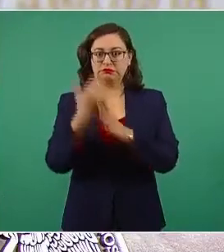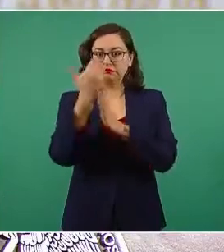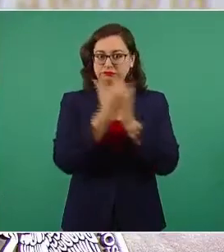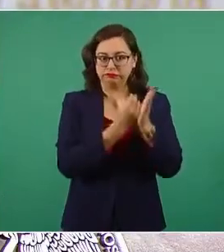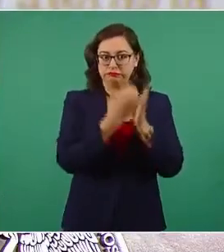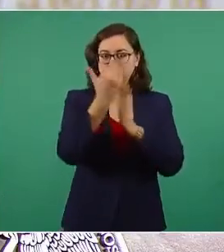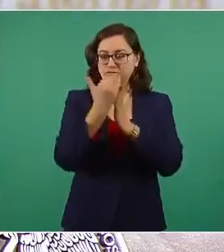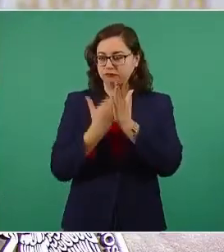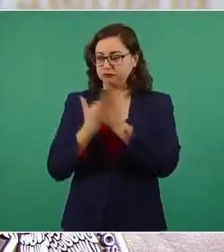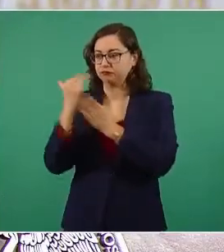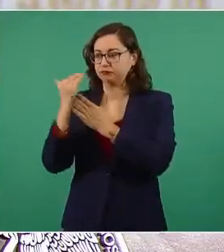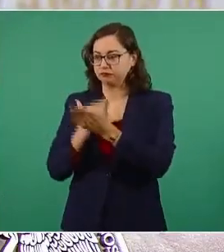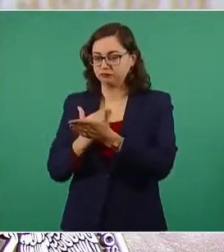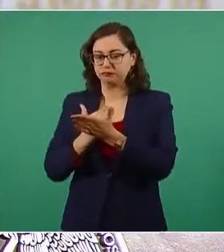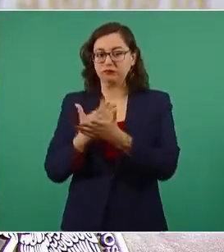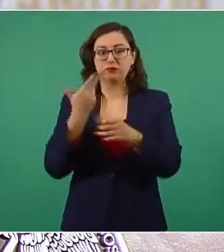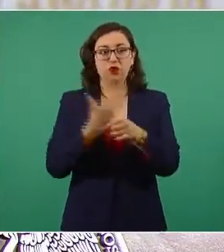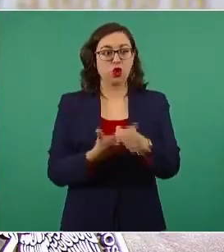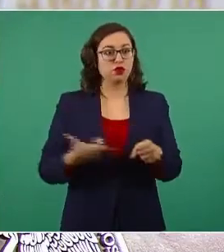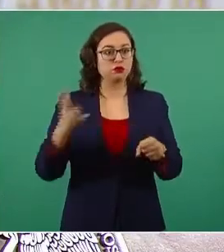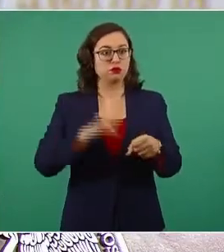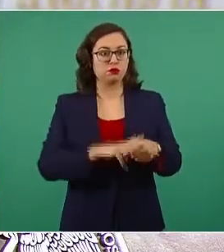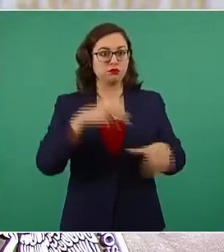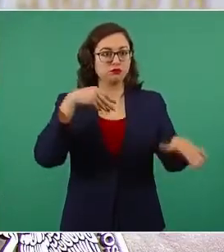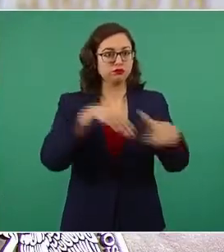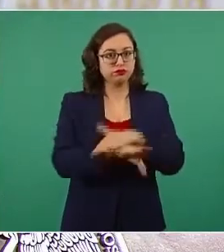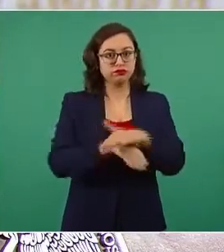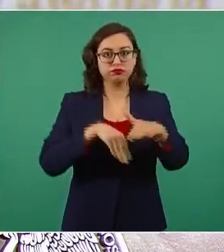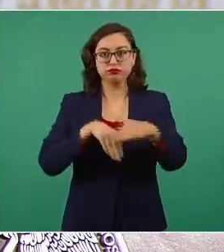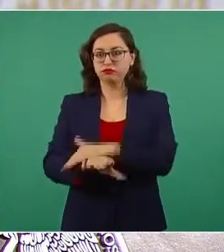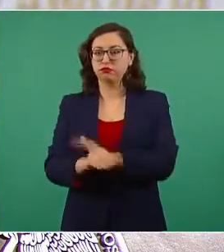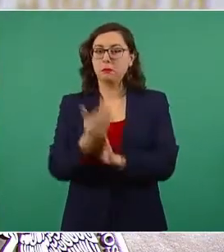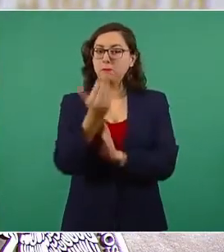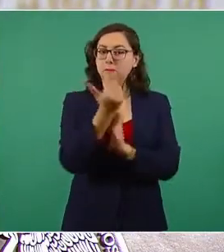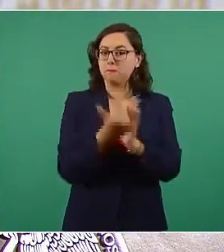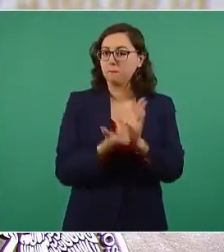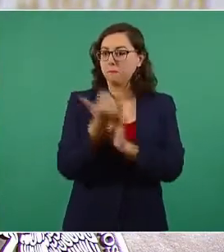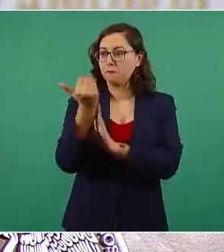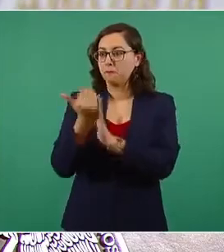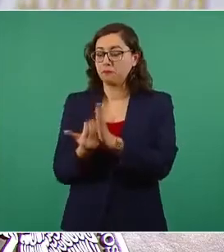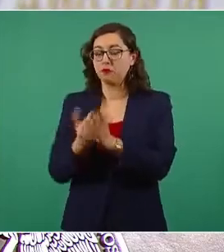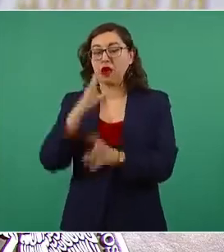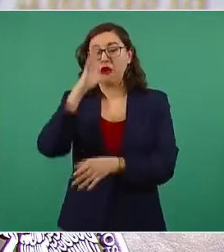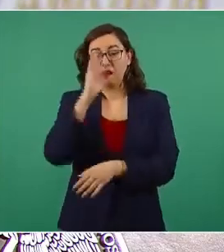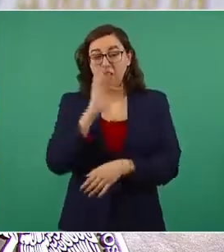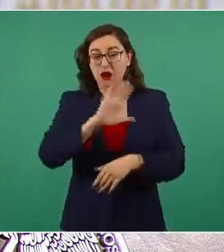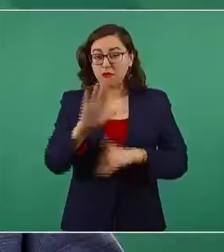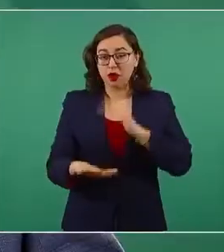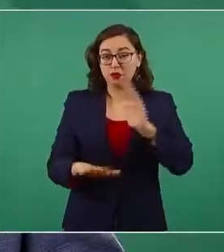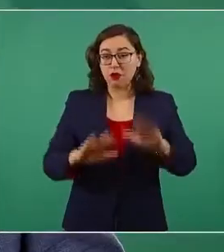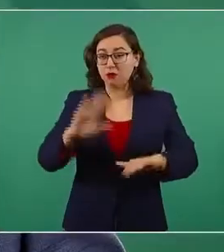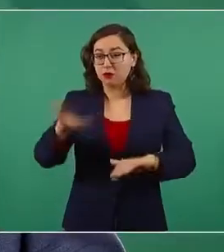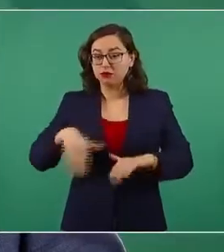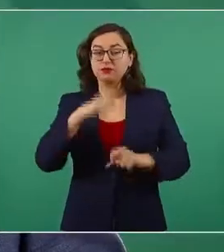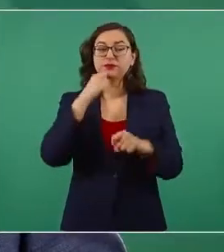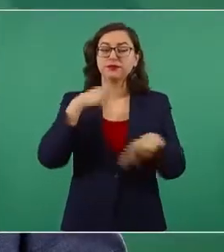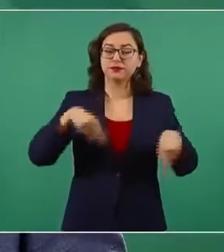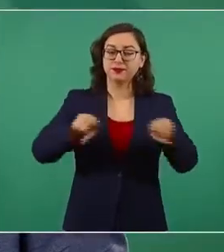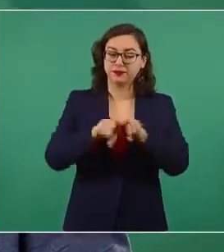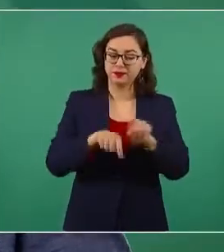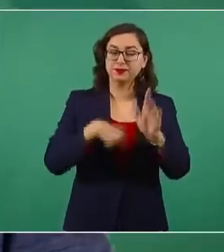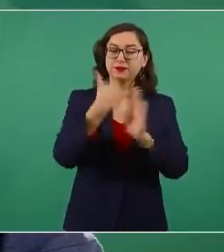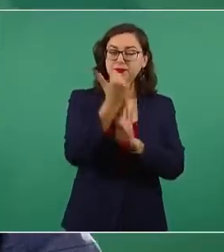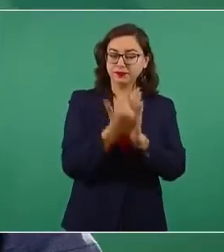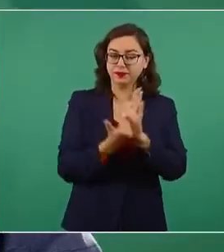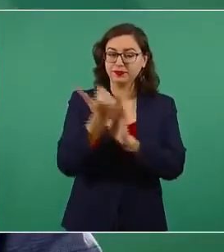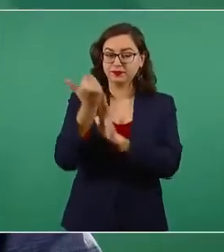SARS-CoV-2, las admisiones hospitalarias y los desafortunados fallecimientos. Al